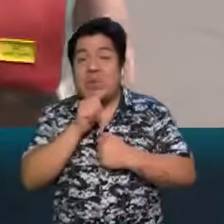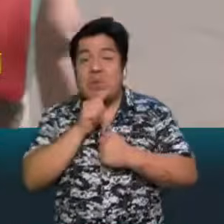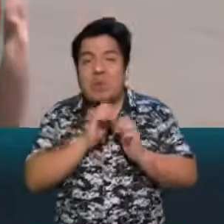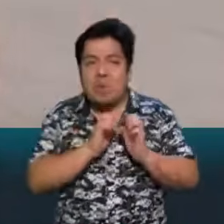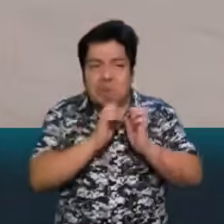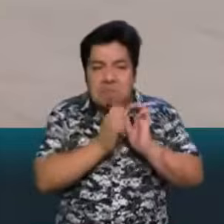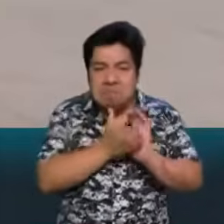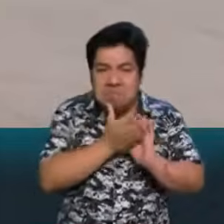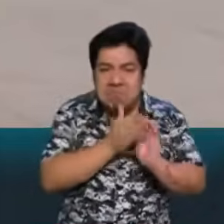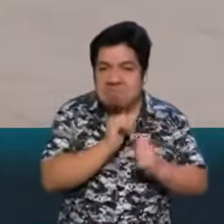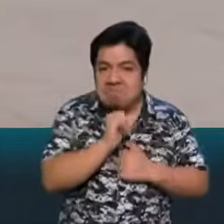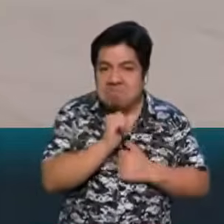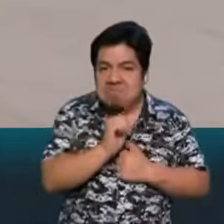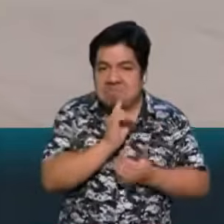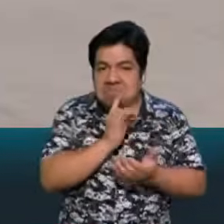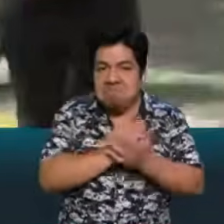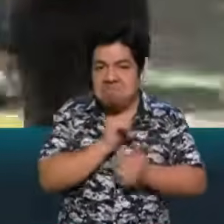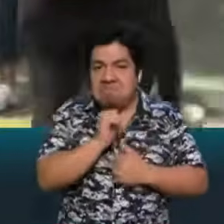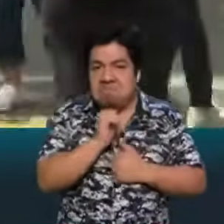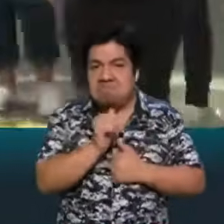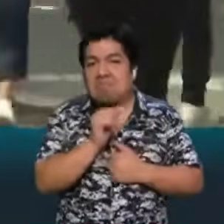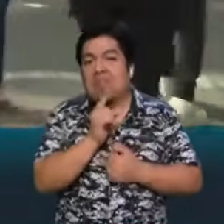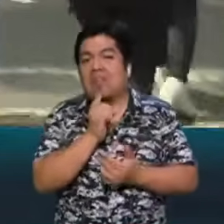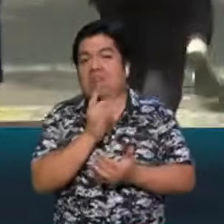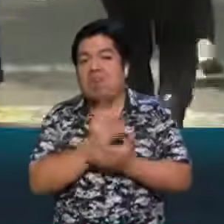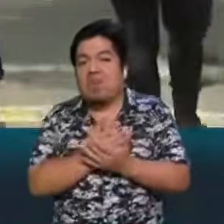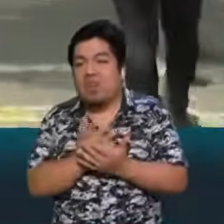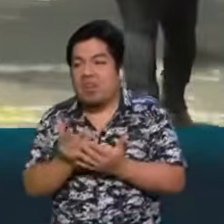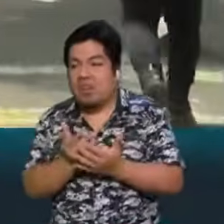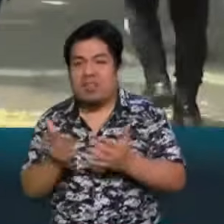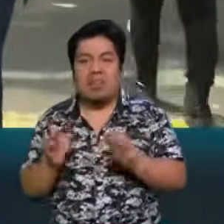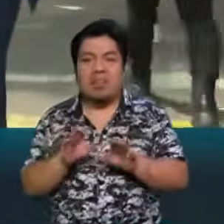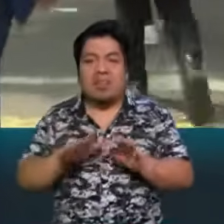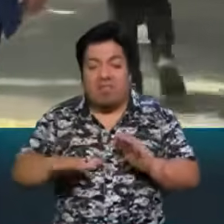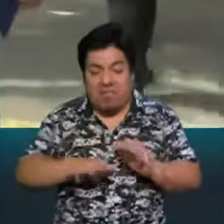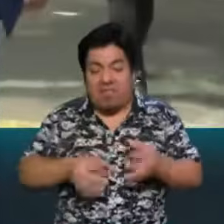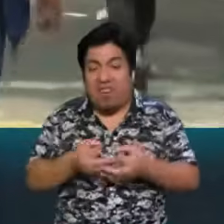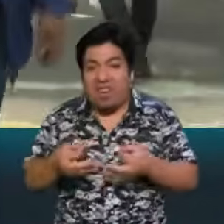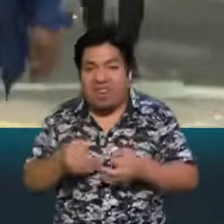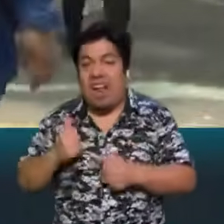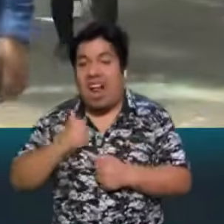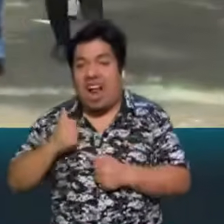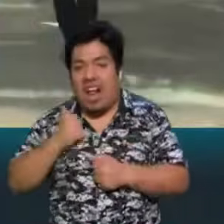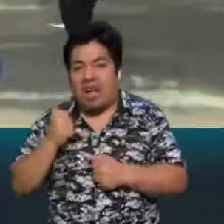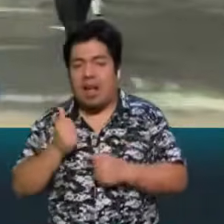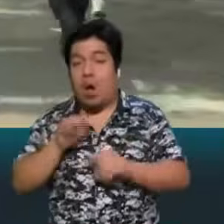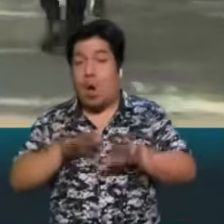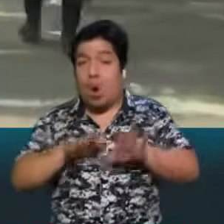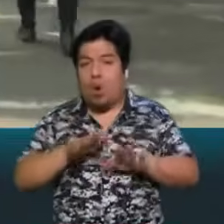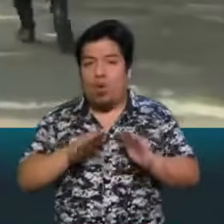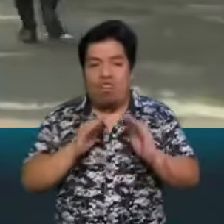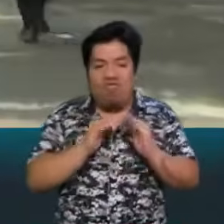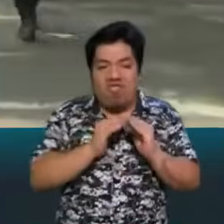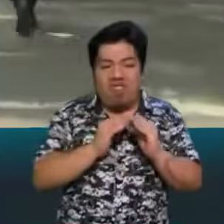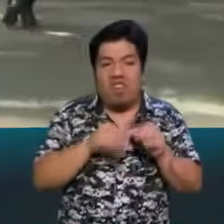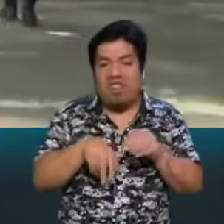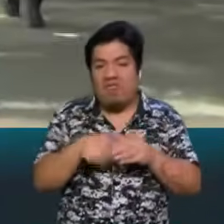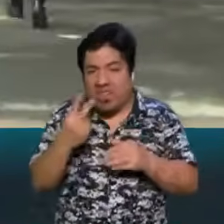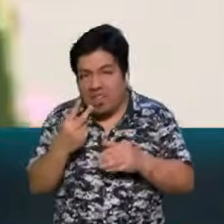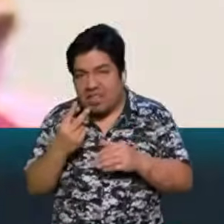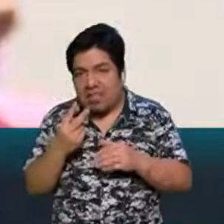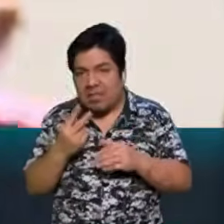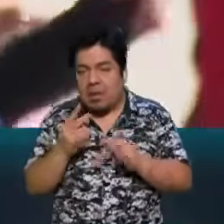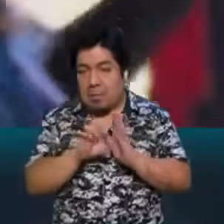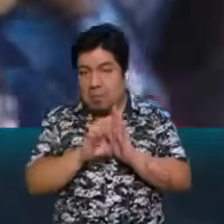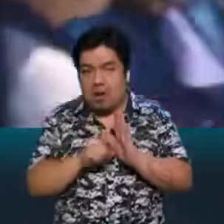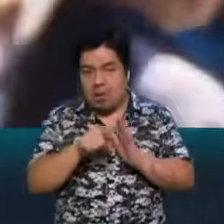ellos, lo único que está haciendo es especular con el suelo. O la vivienda que está deshabitada, que se